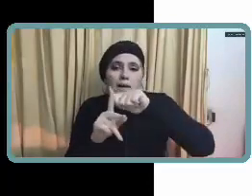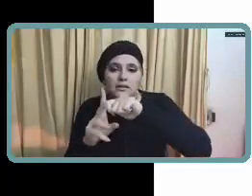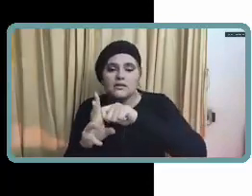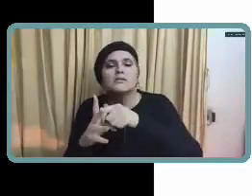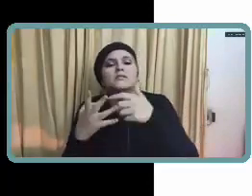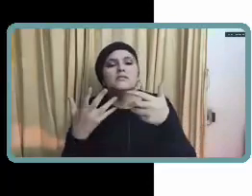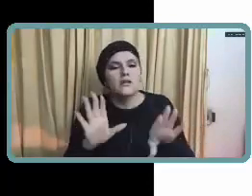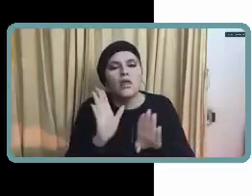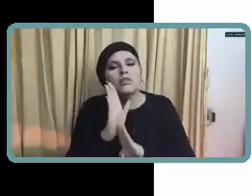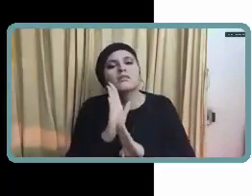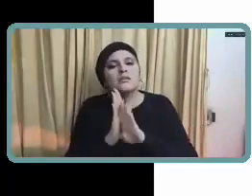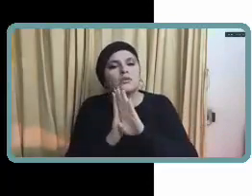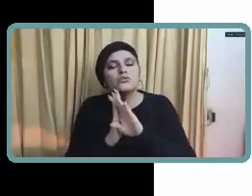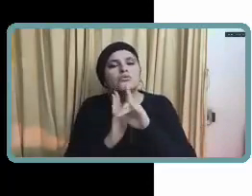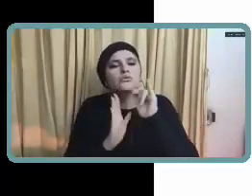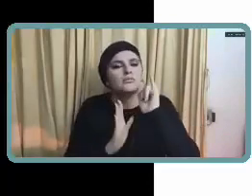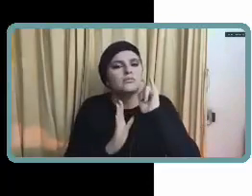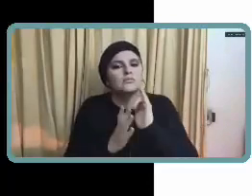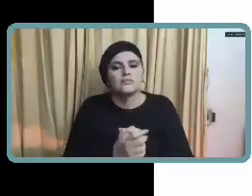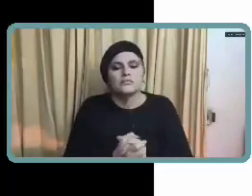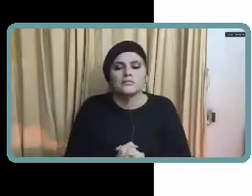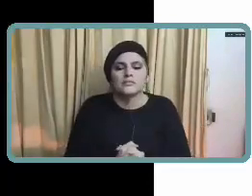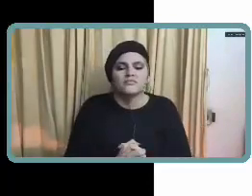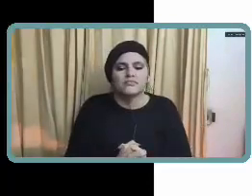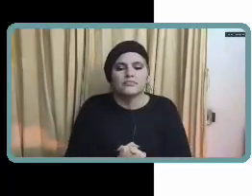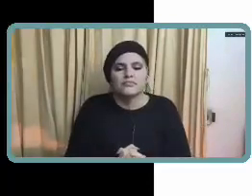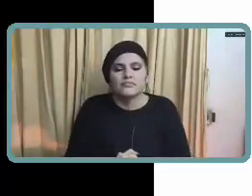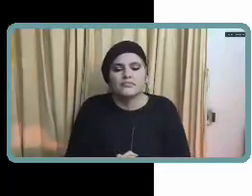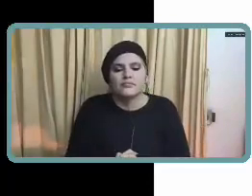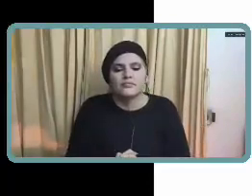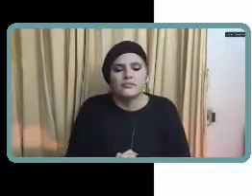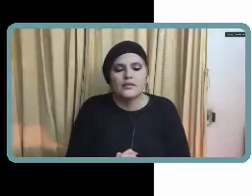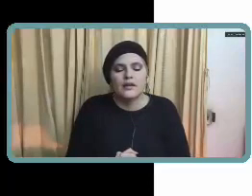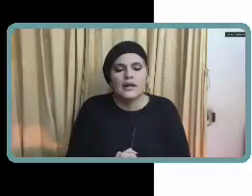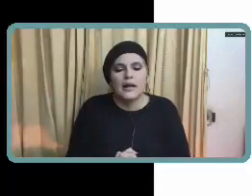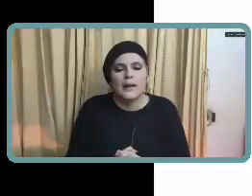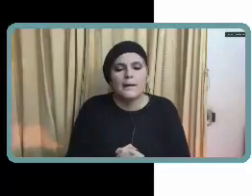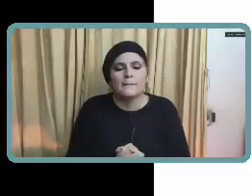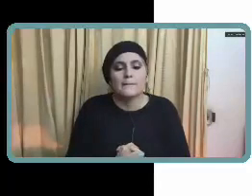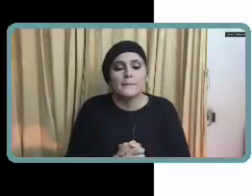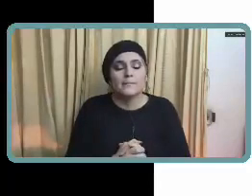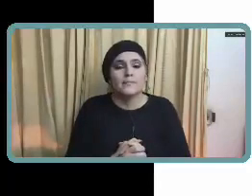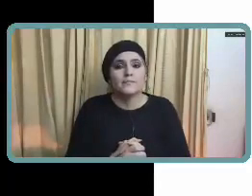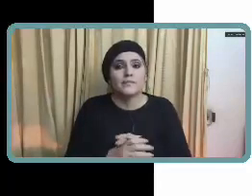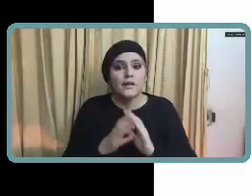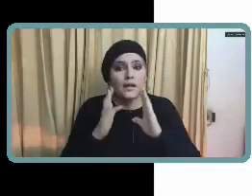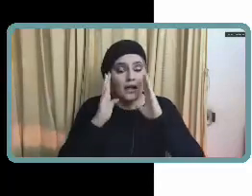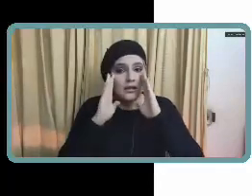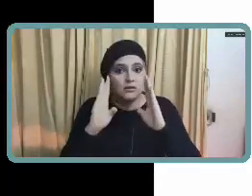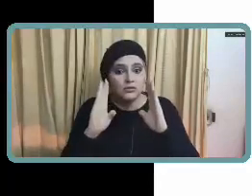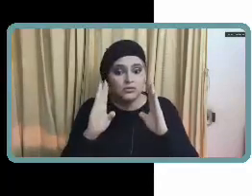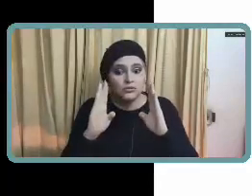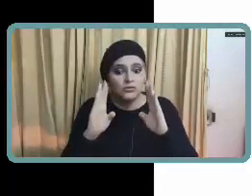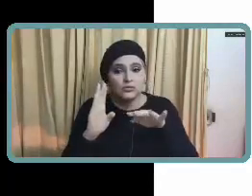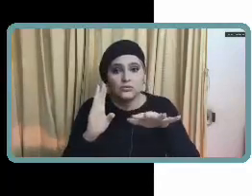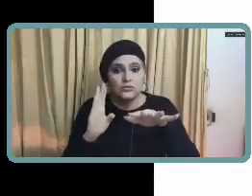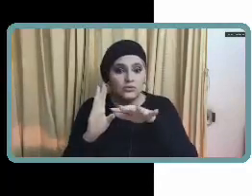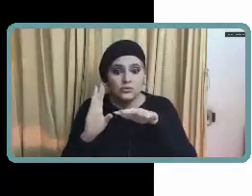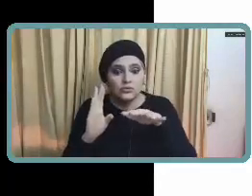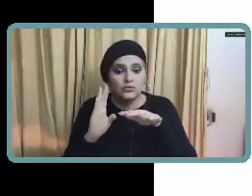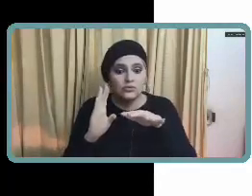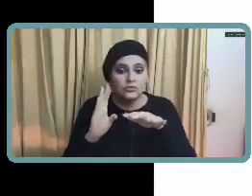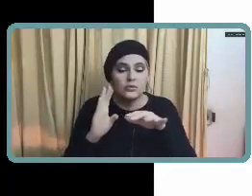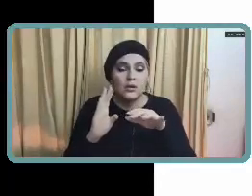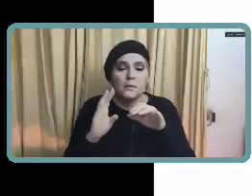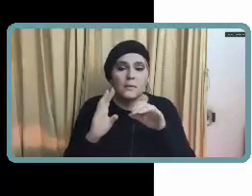desarrollada. Por lo tanto, la atención conjunta, que es el paso que viene después del contacto